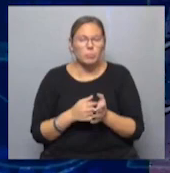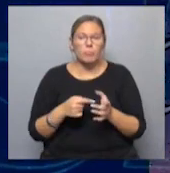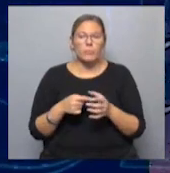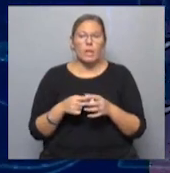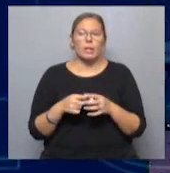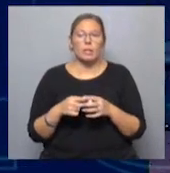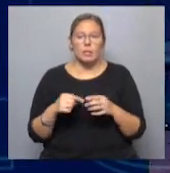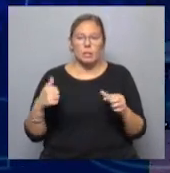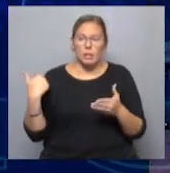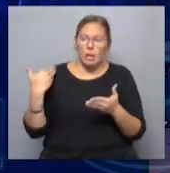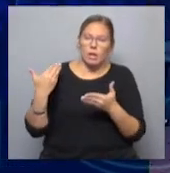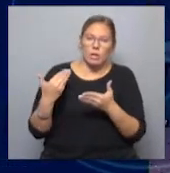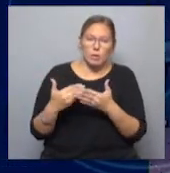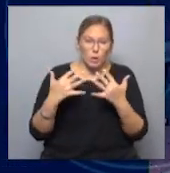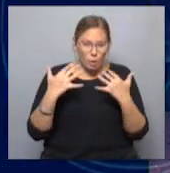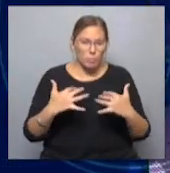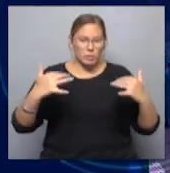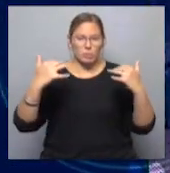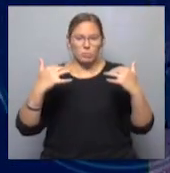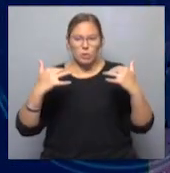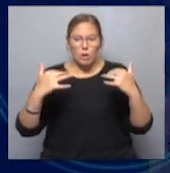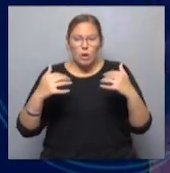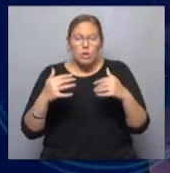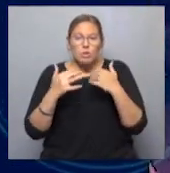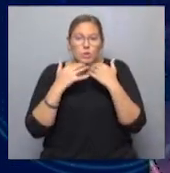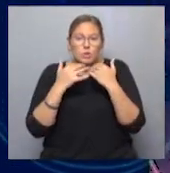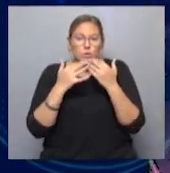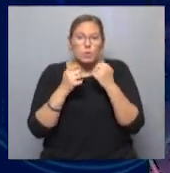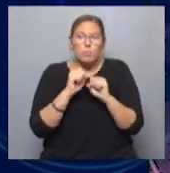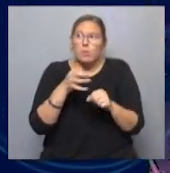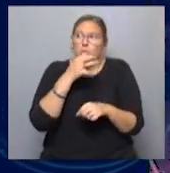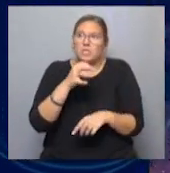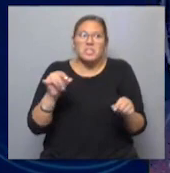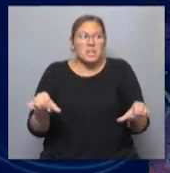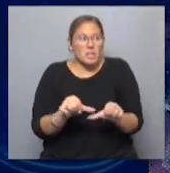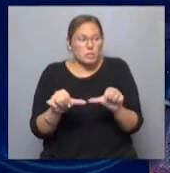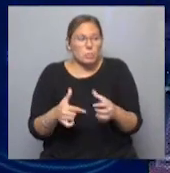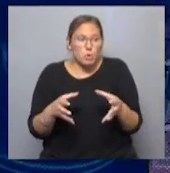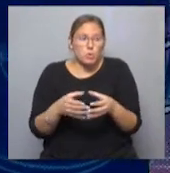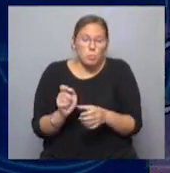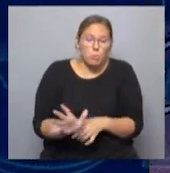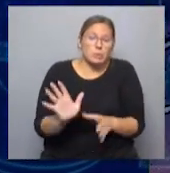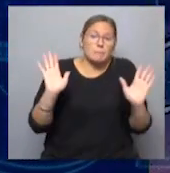todo el recorrido del espectáculo, ¿no? Yo no sabría definir qué es lo que hacemos.